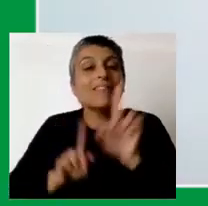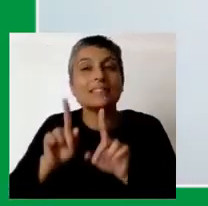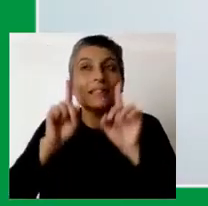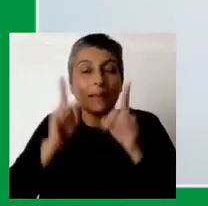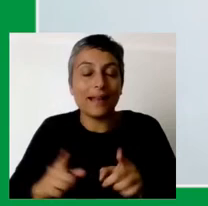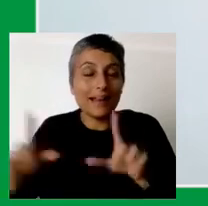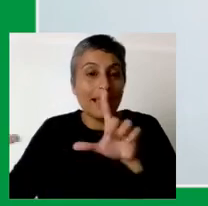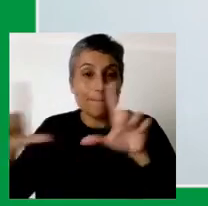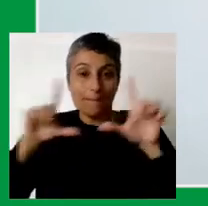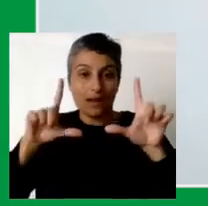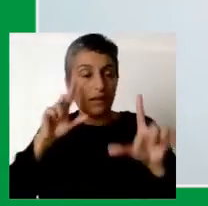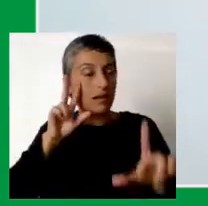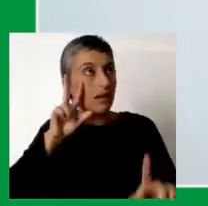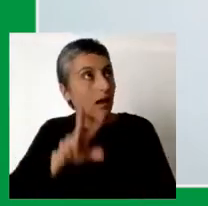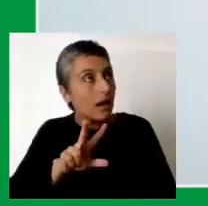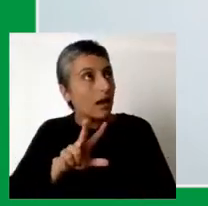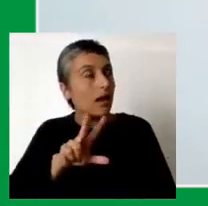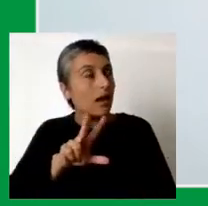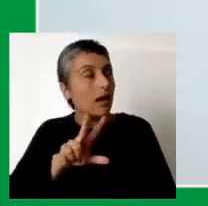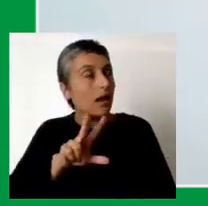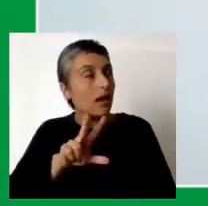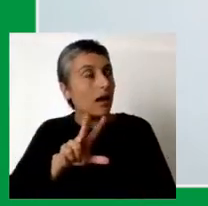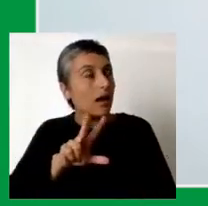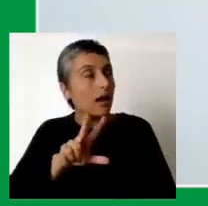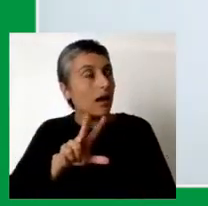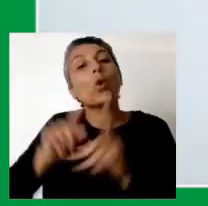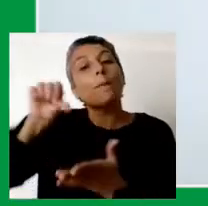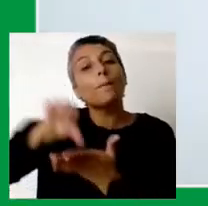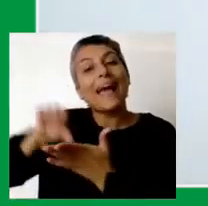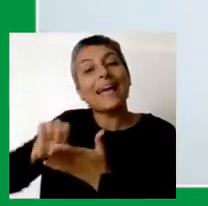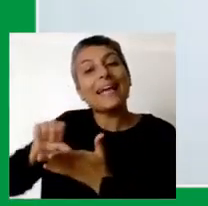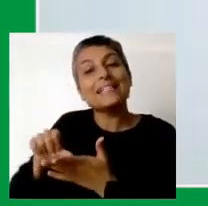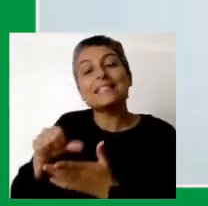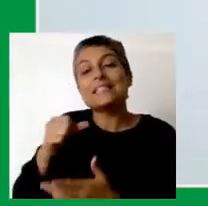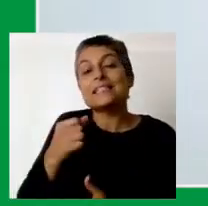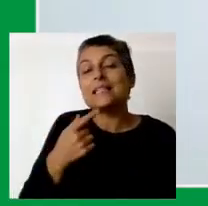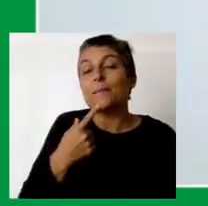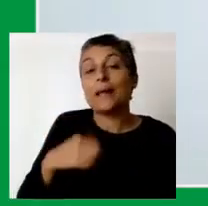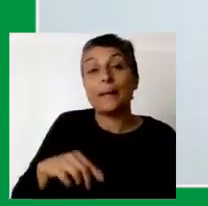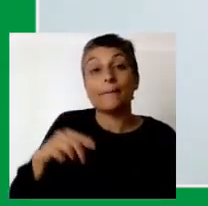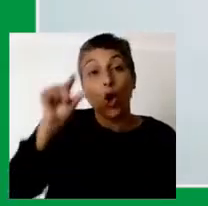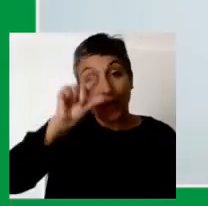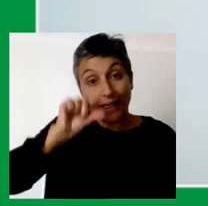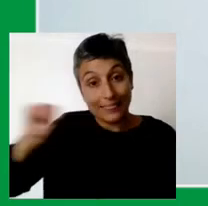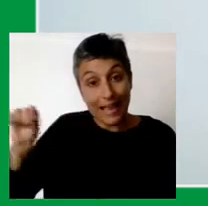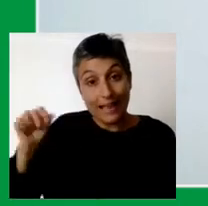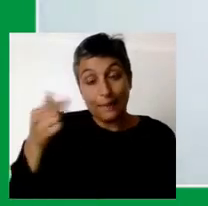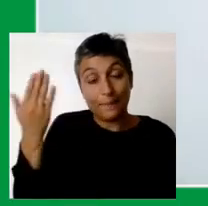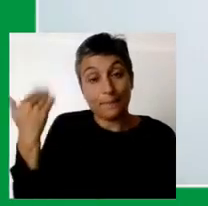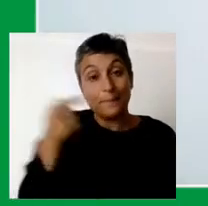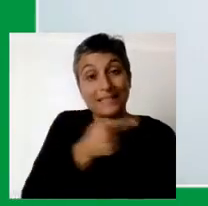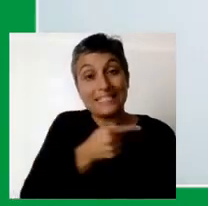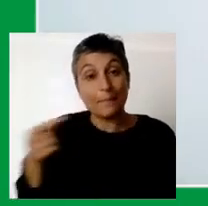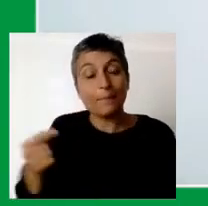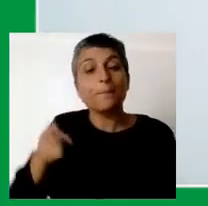esta. Entonces, hay países como Italia, por ejemplo, que la semana pasada